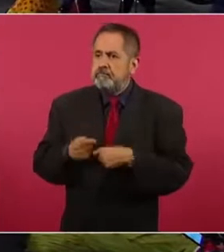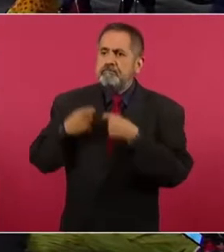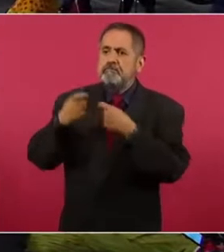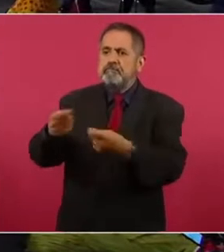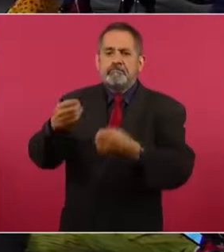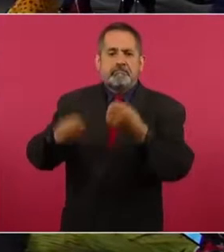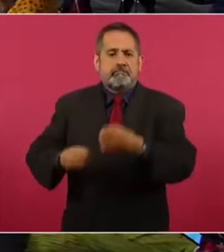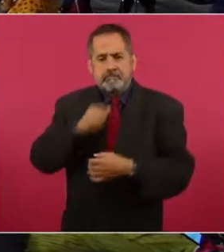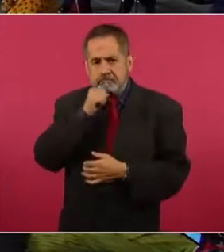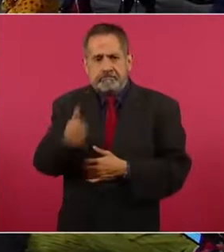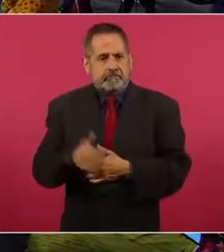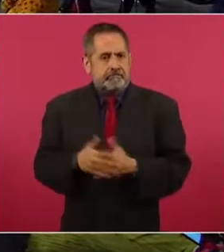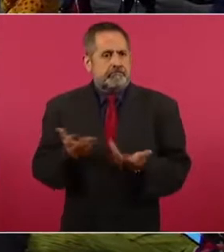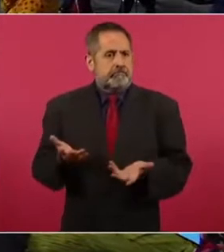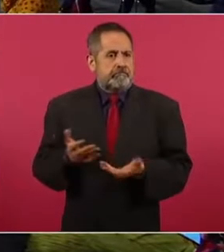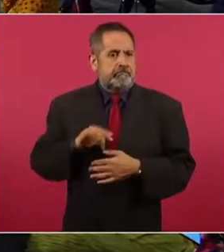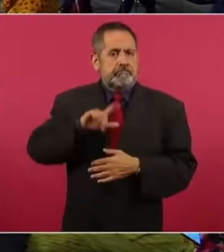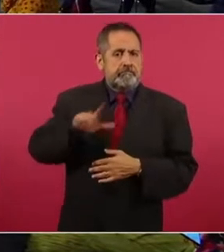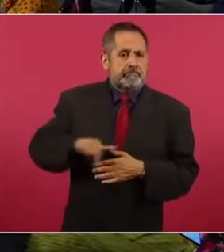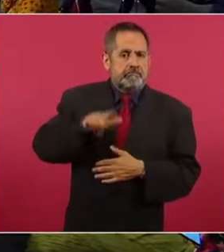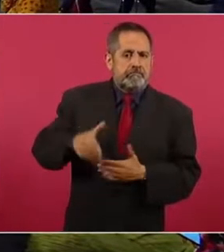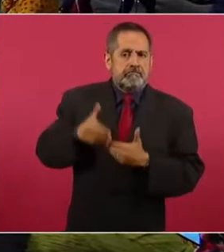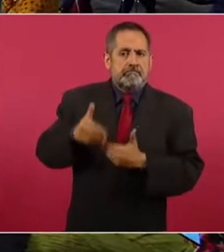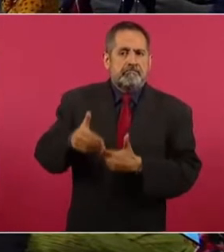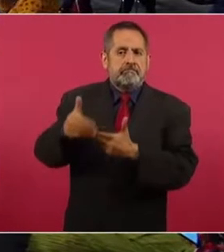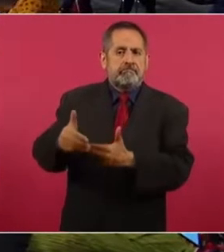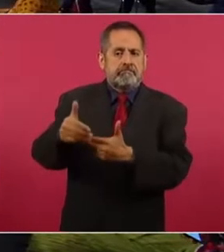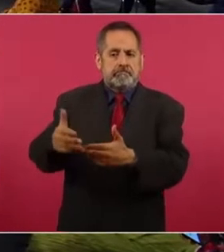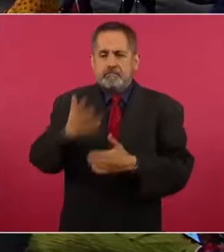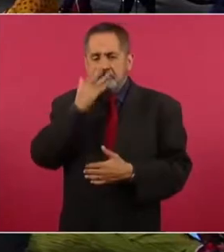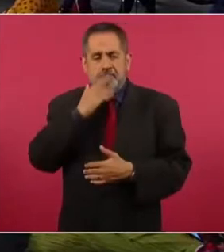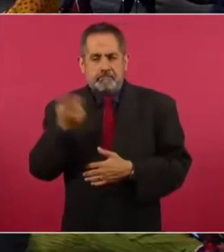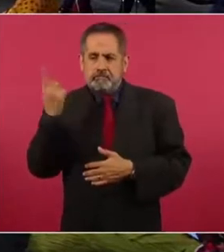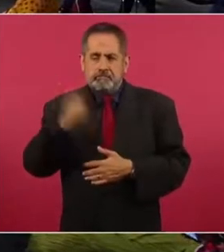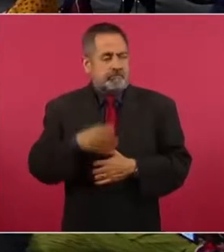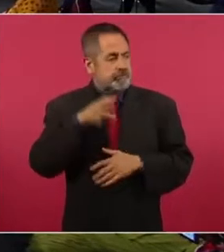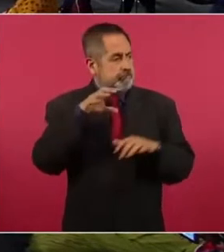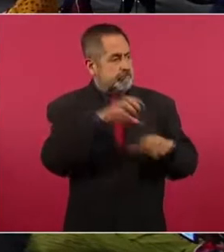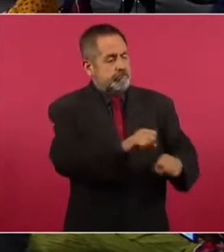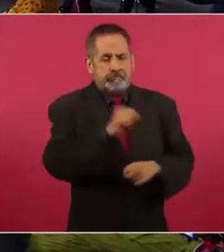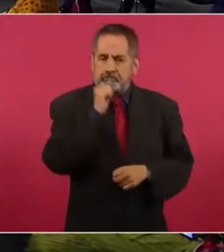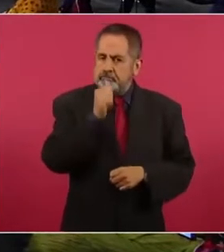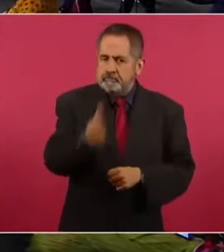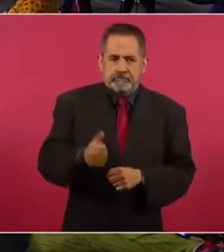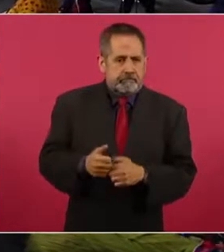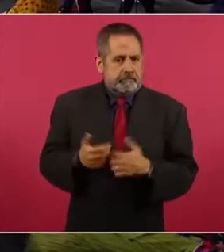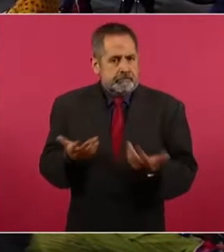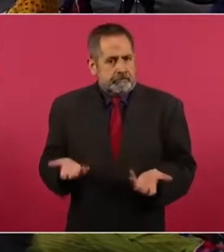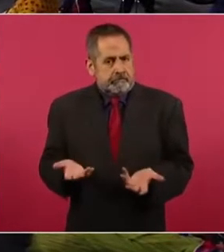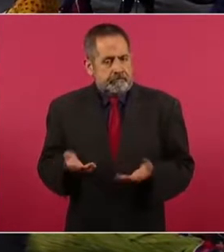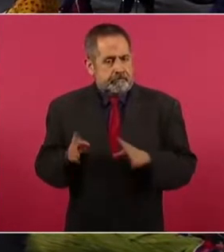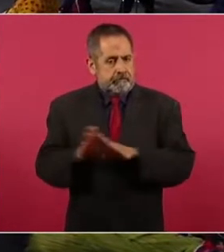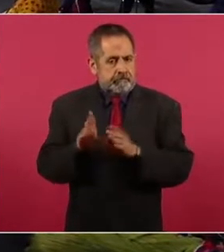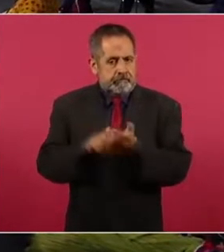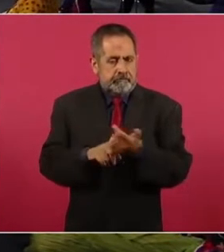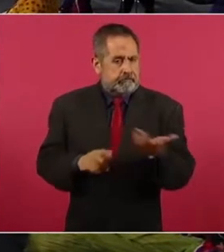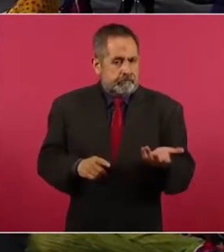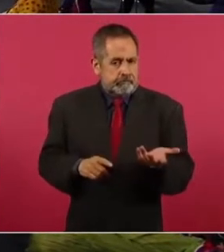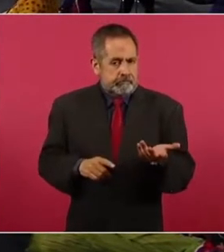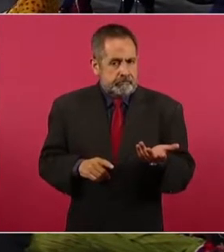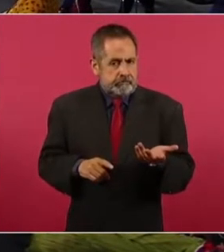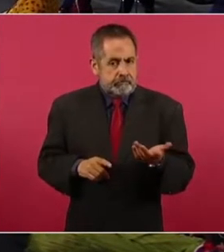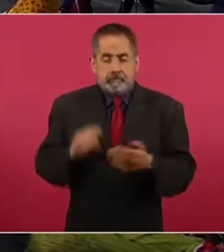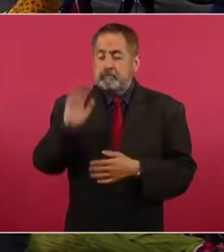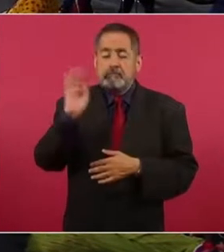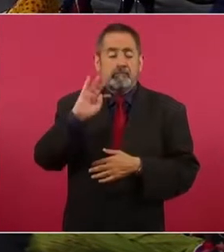y por consecuencia no hay órdenes de aprehensión. La pregunta sería cuál, si se actuaría